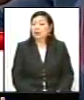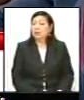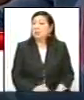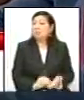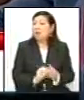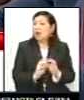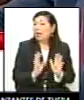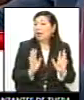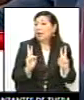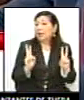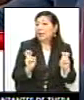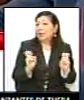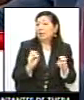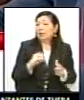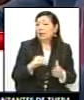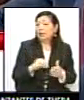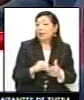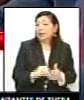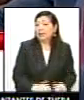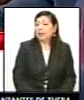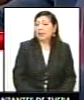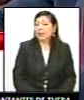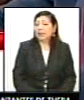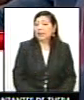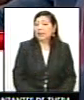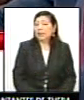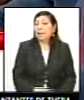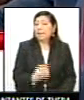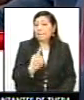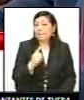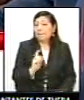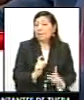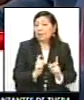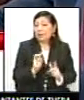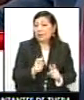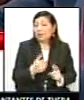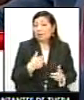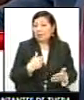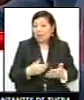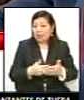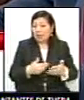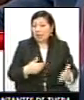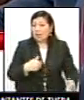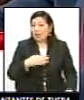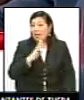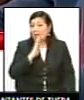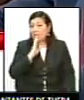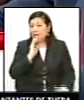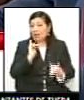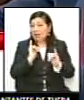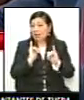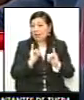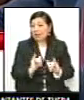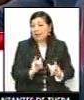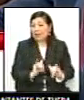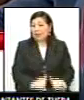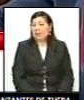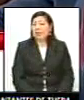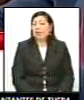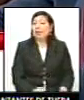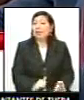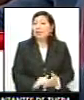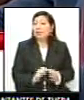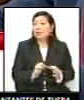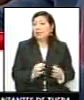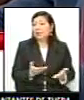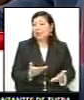aclarar estos temas que han sido planteados válidamente por congresistas que me han antecedido y también dejar constancia que, si bien